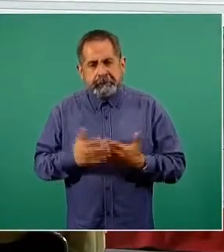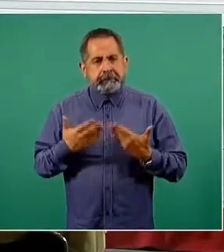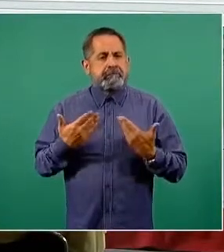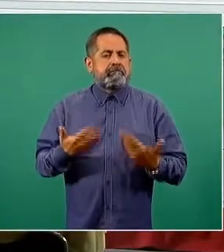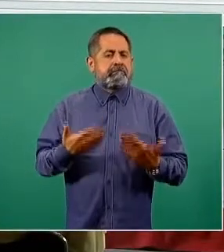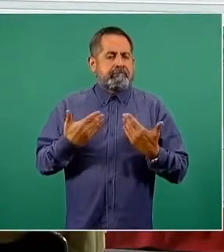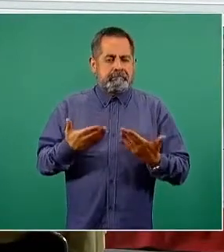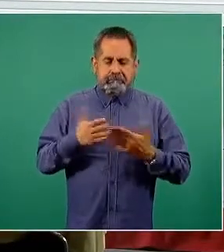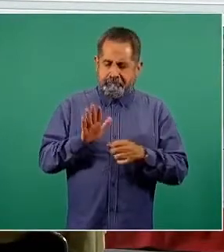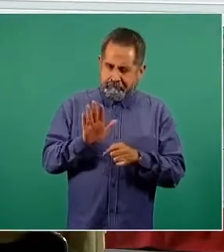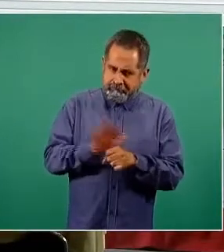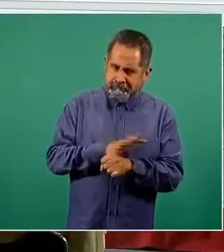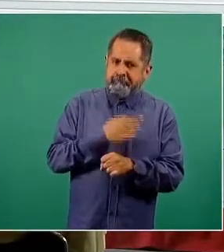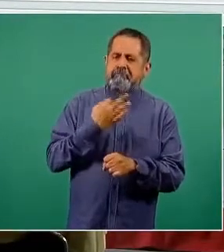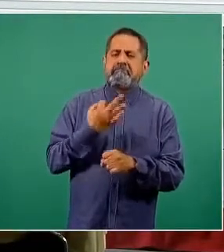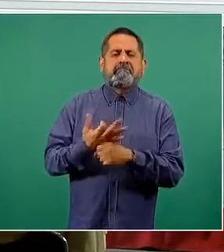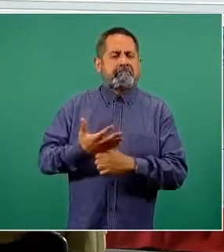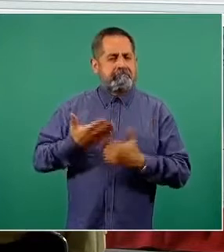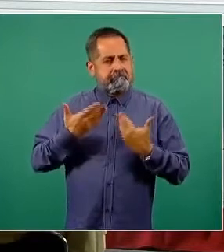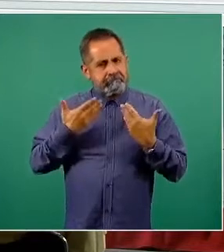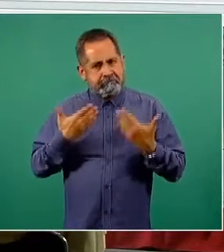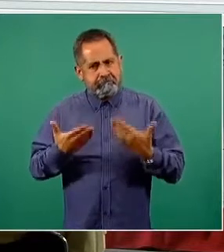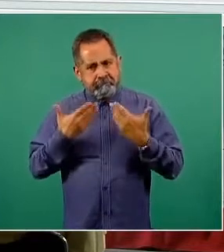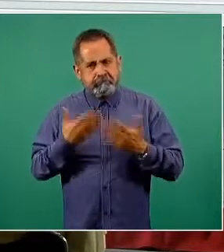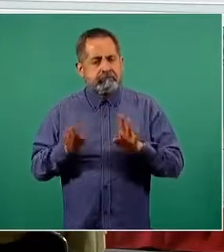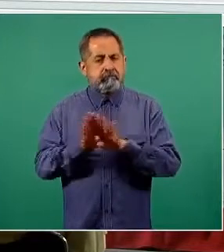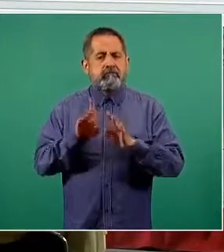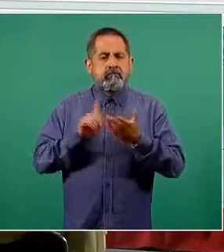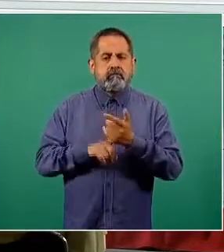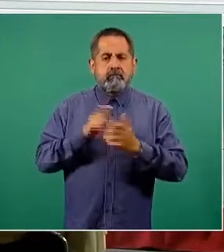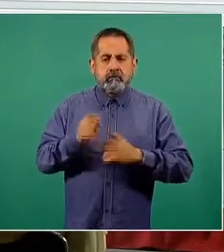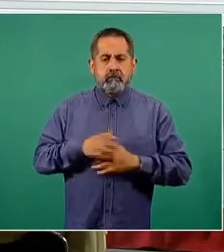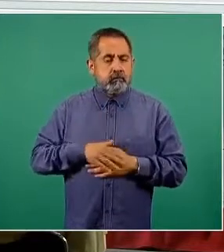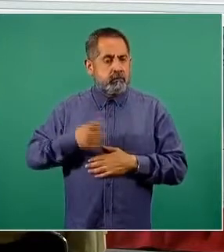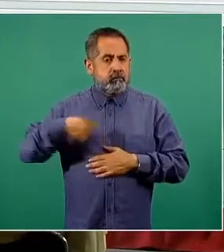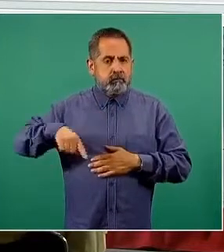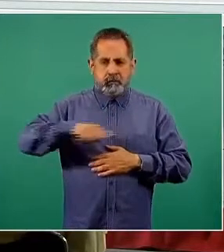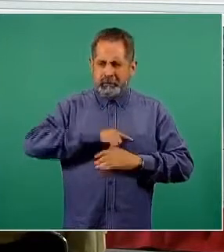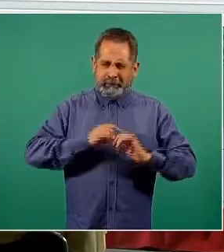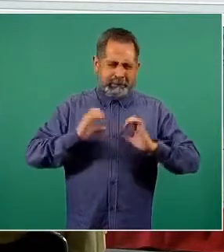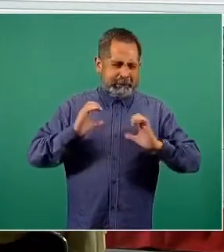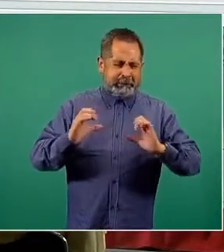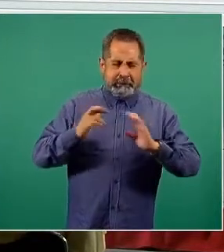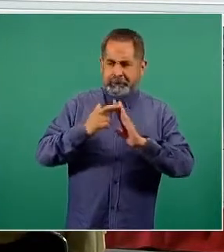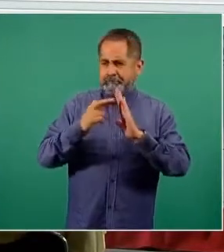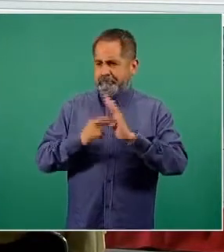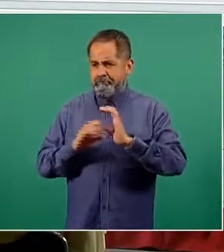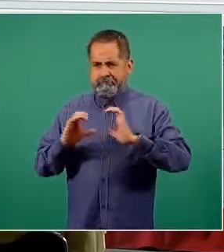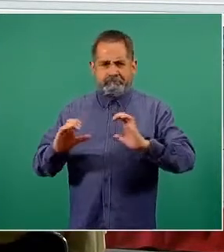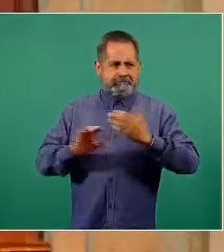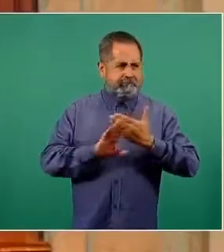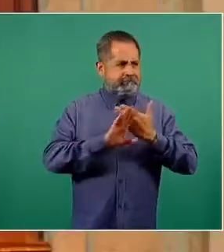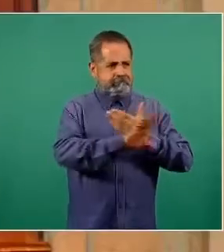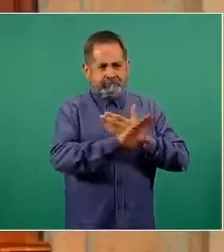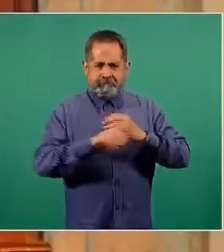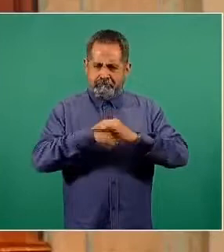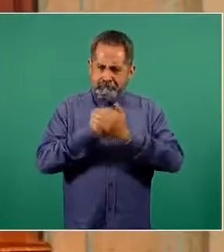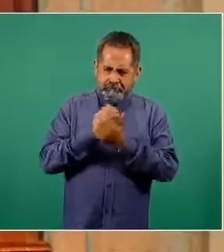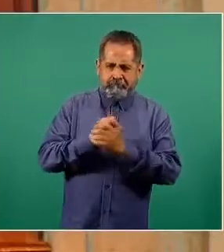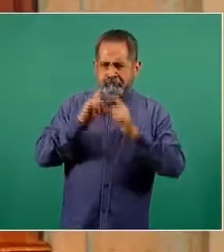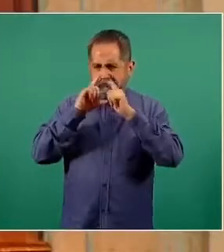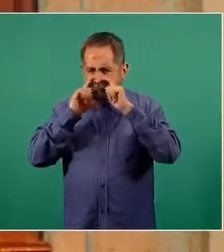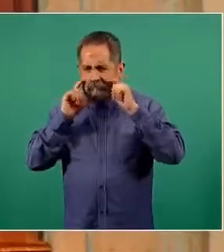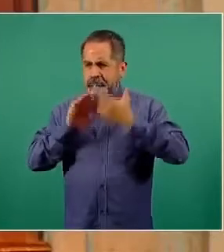la población, que de seguro obviamente es el resultado de haber estado poniendo en práctica las medidas de